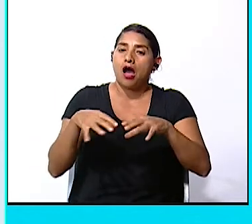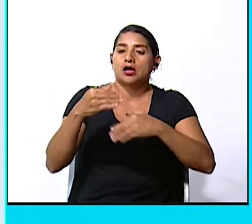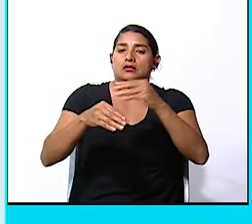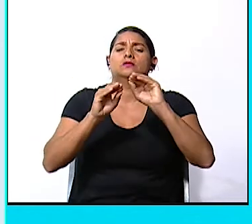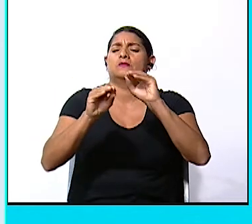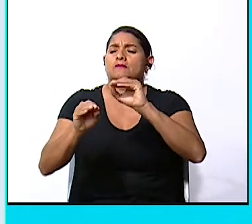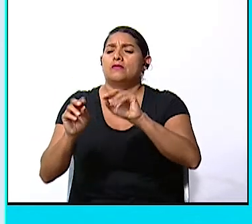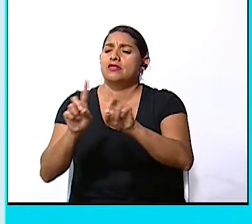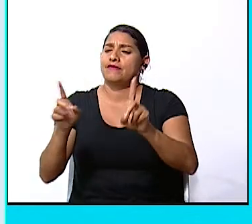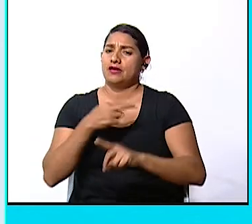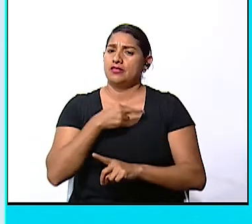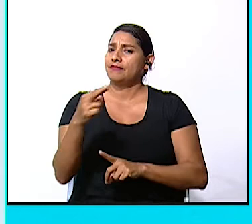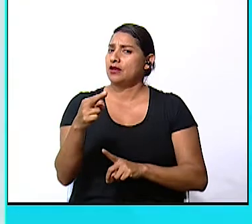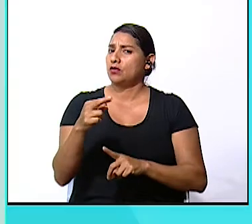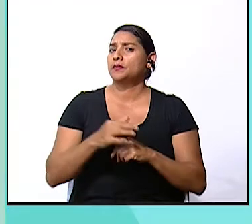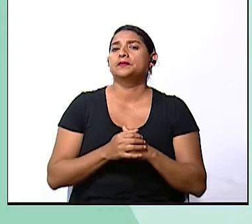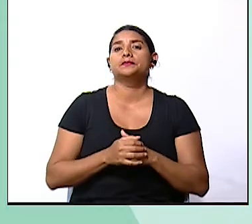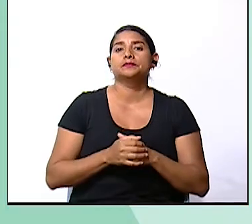proselitismo.